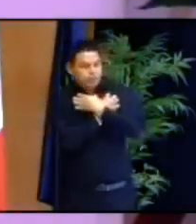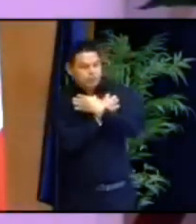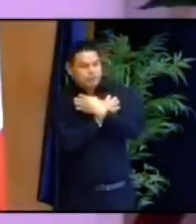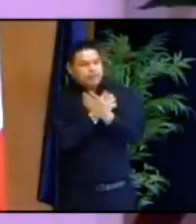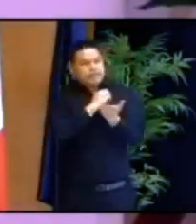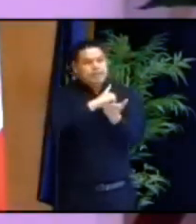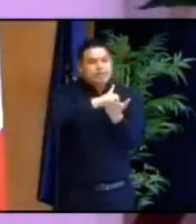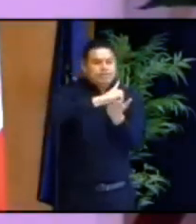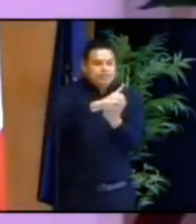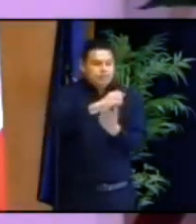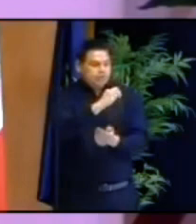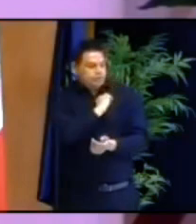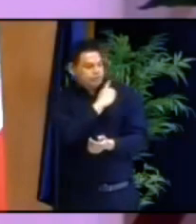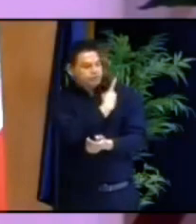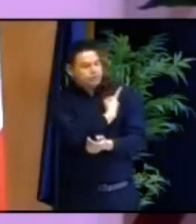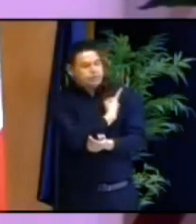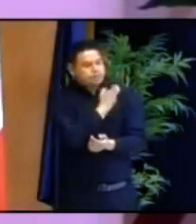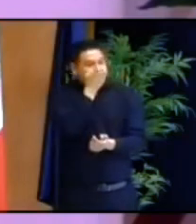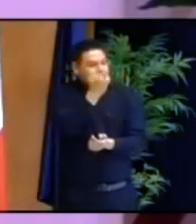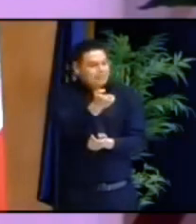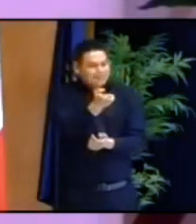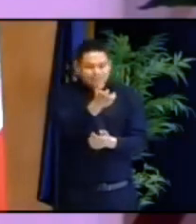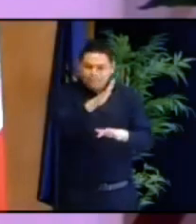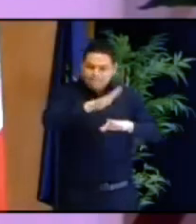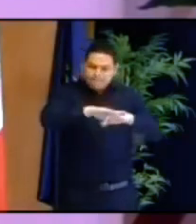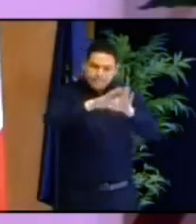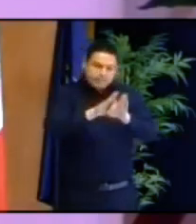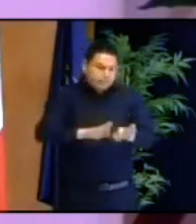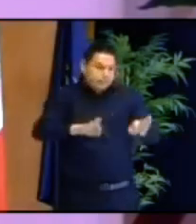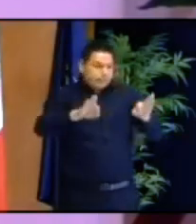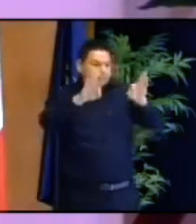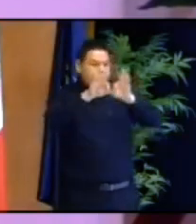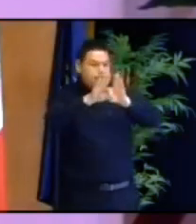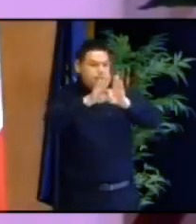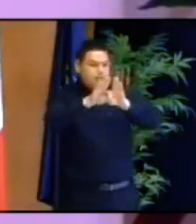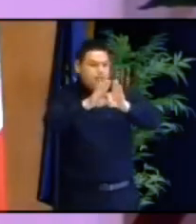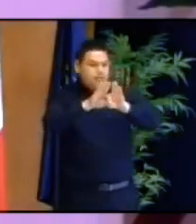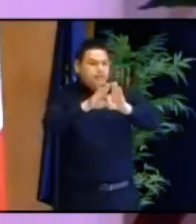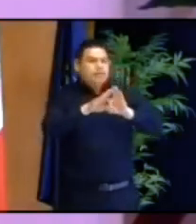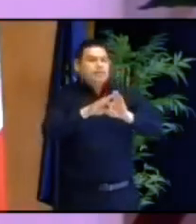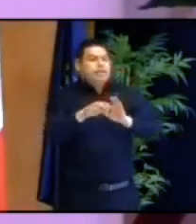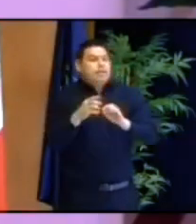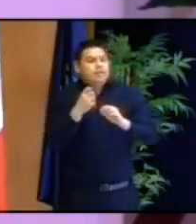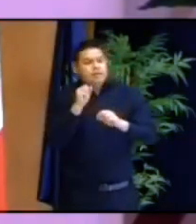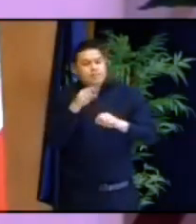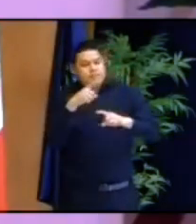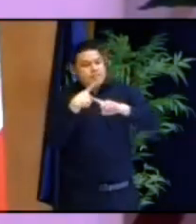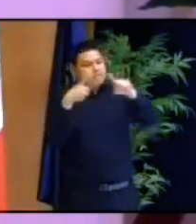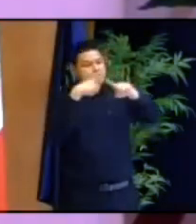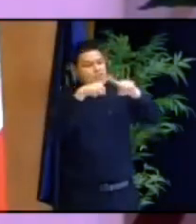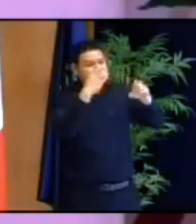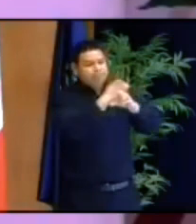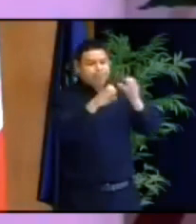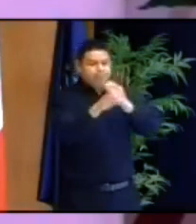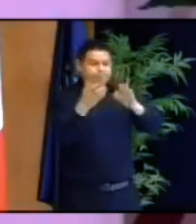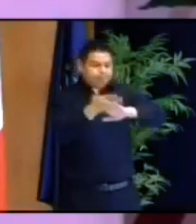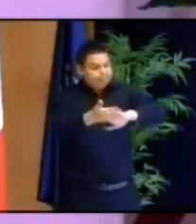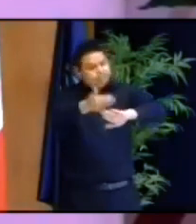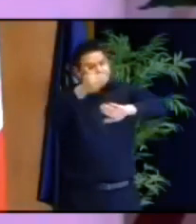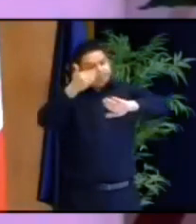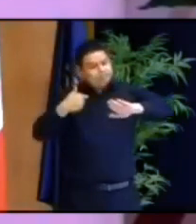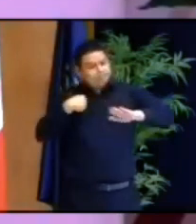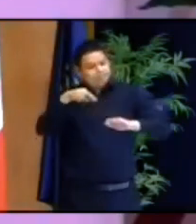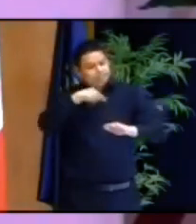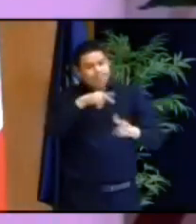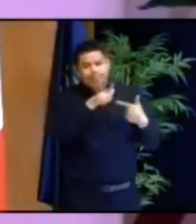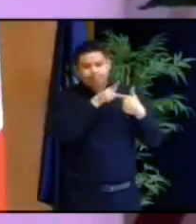derecho a la salud, que es una convicción completamente distinta a lo que existía antes y que es por lo que hemos